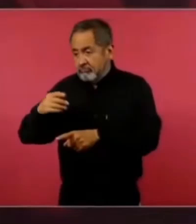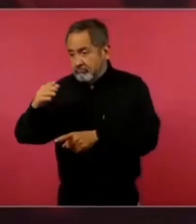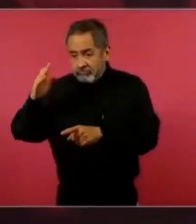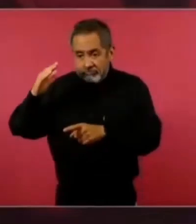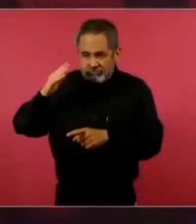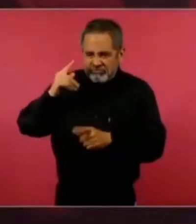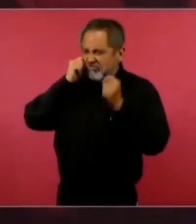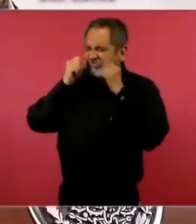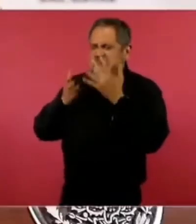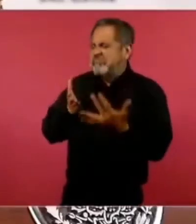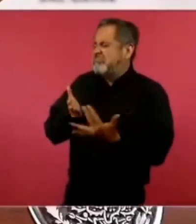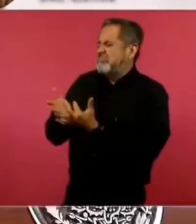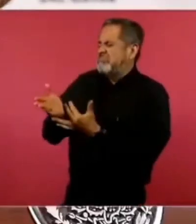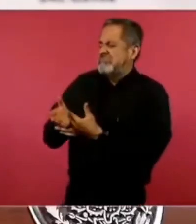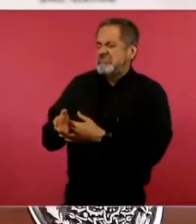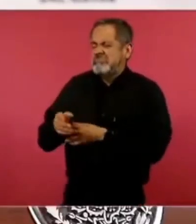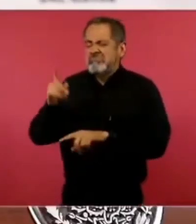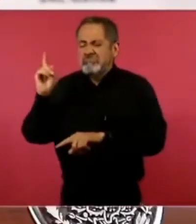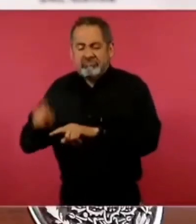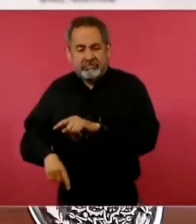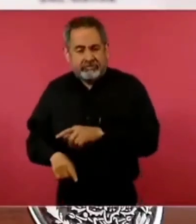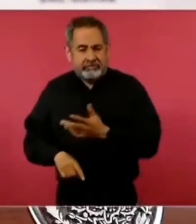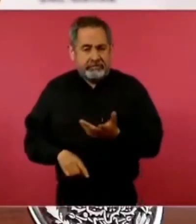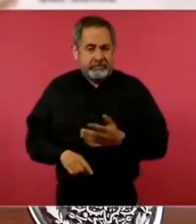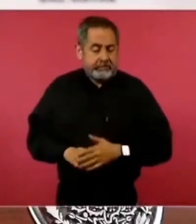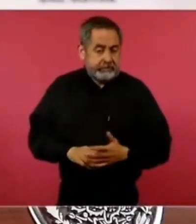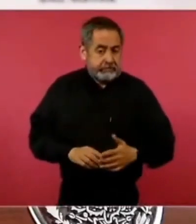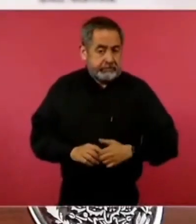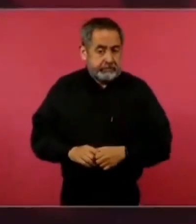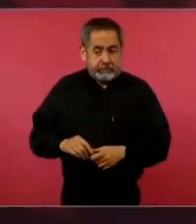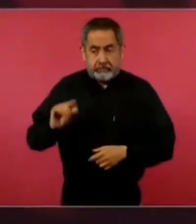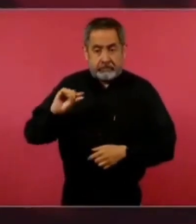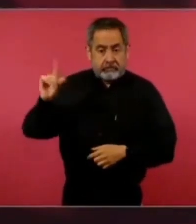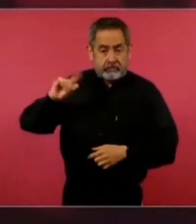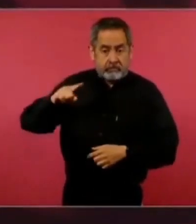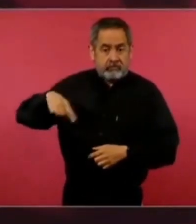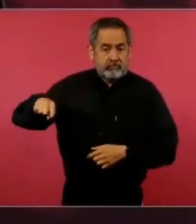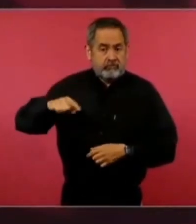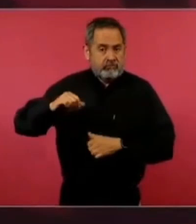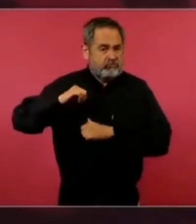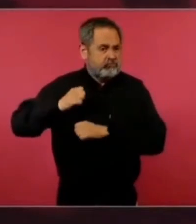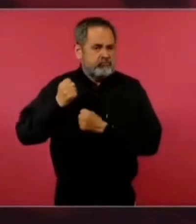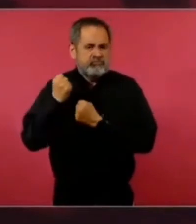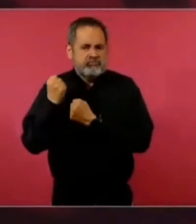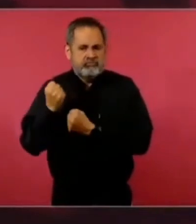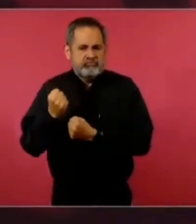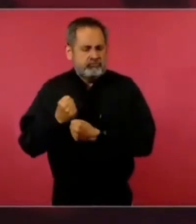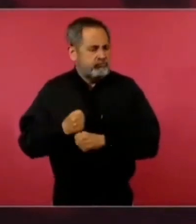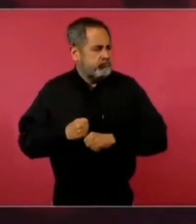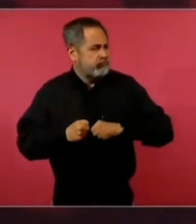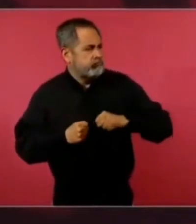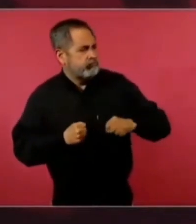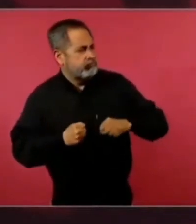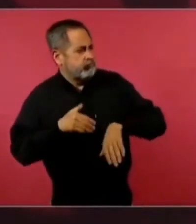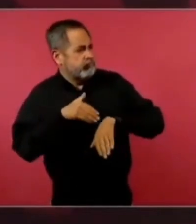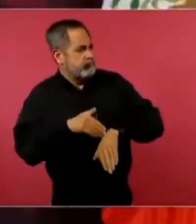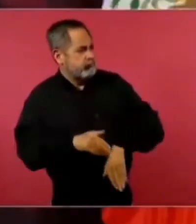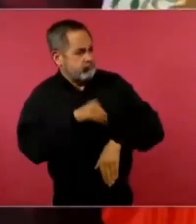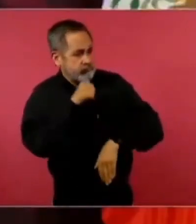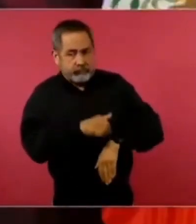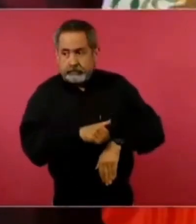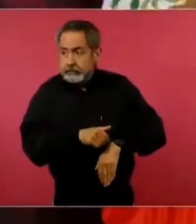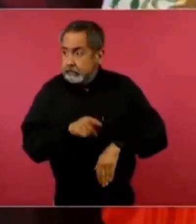cuando hay una autoridad o una institución fuerte en un país, siempre